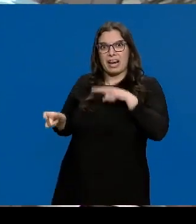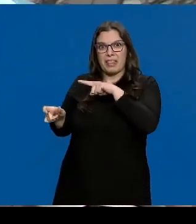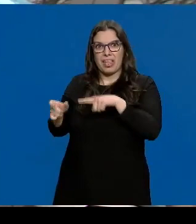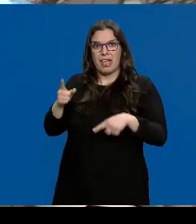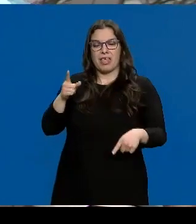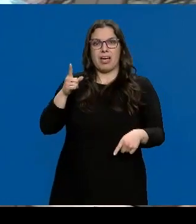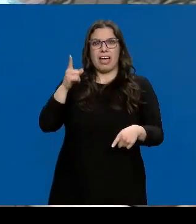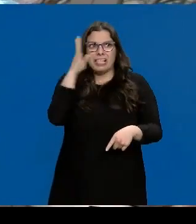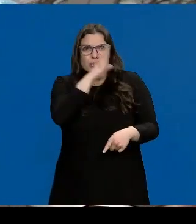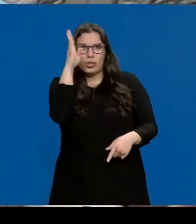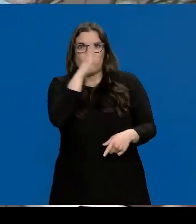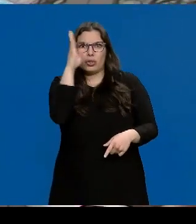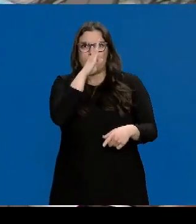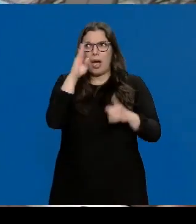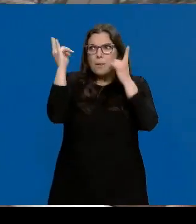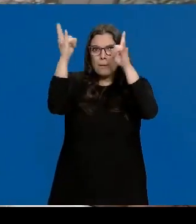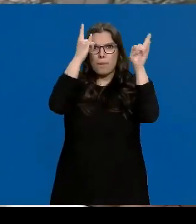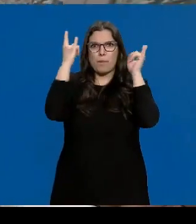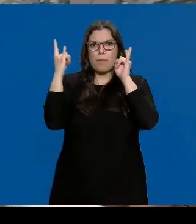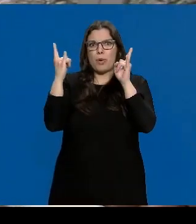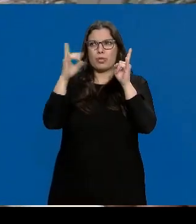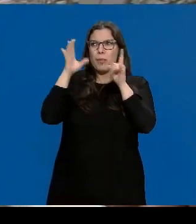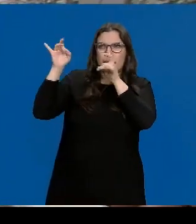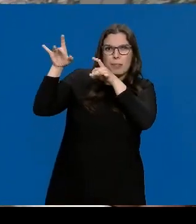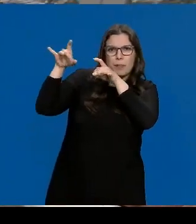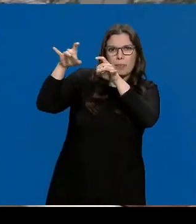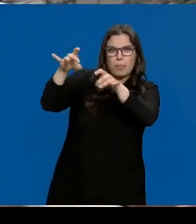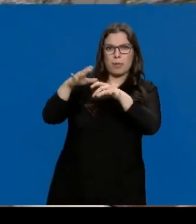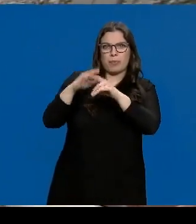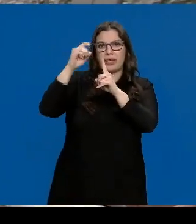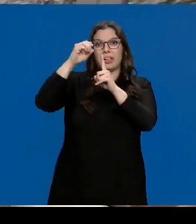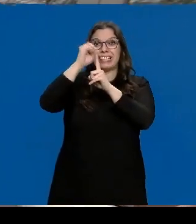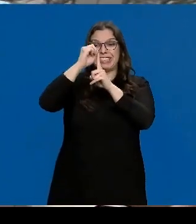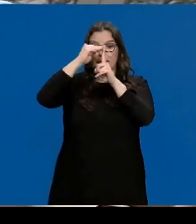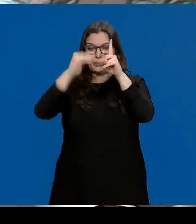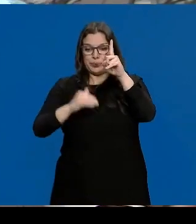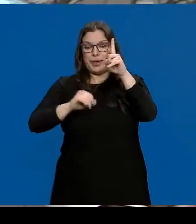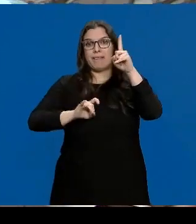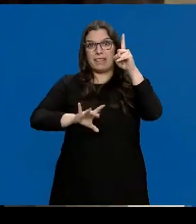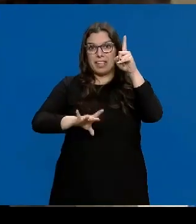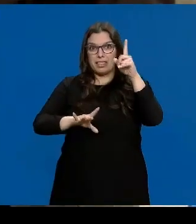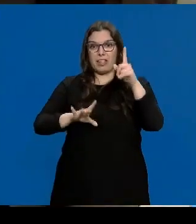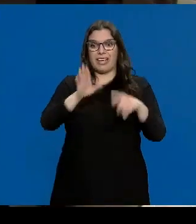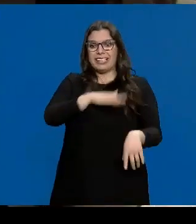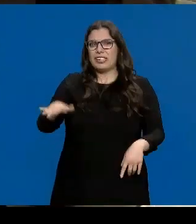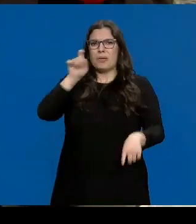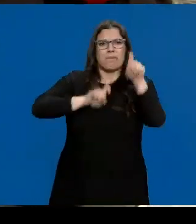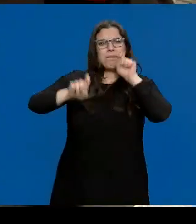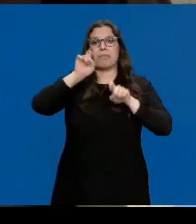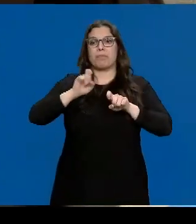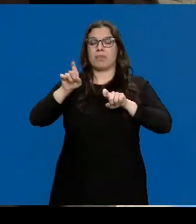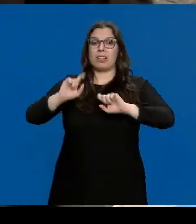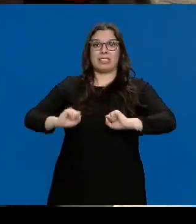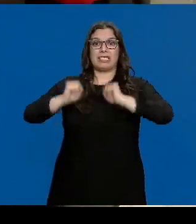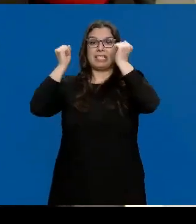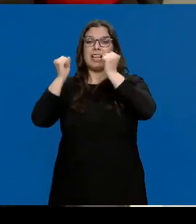Se escondían en los bosques por los bombardeos, 15 bajo cero, los niños llorando. De allí pudieron salir